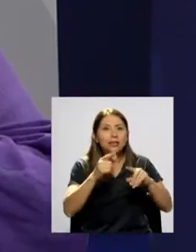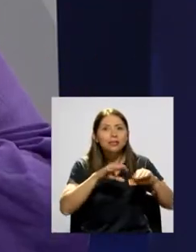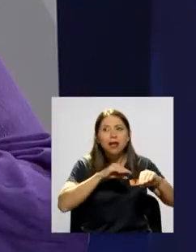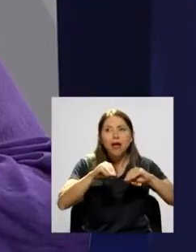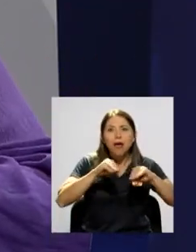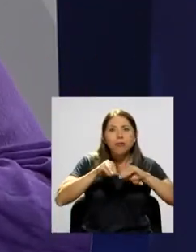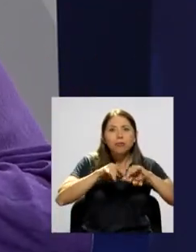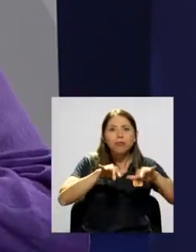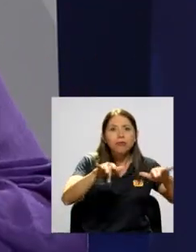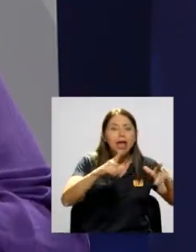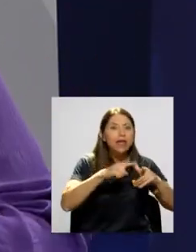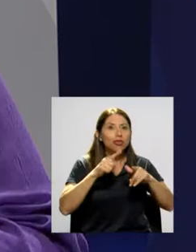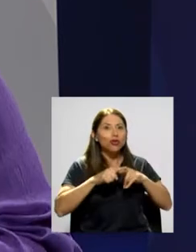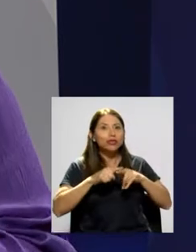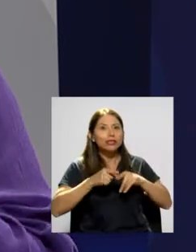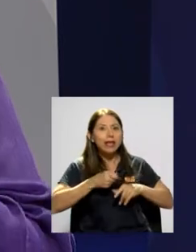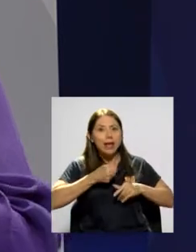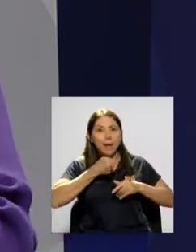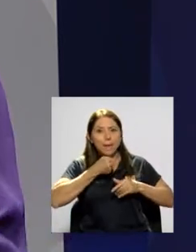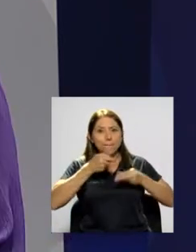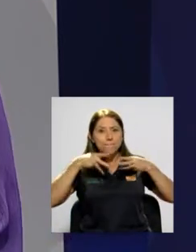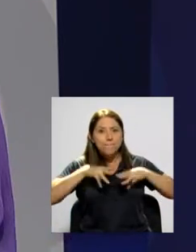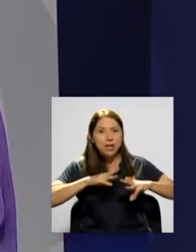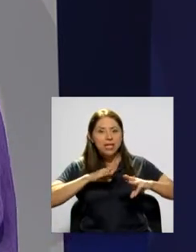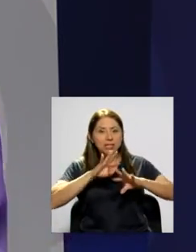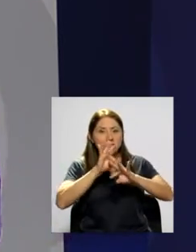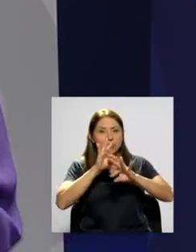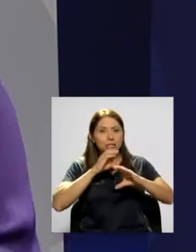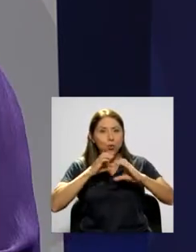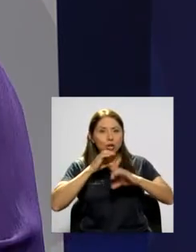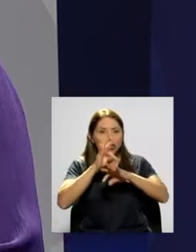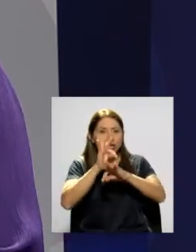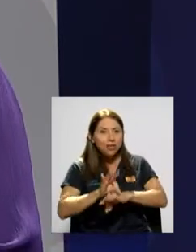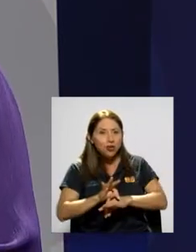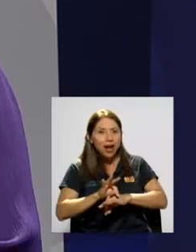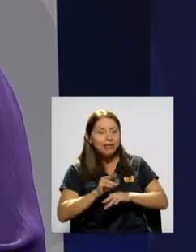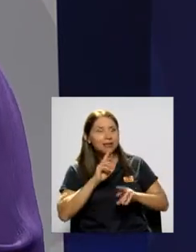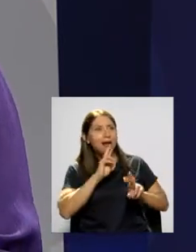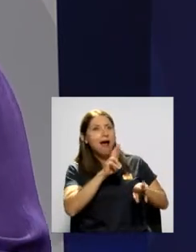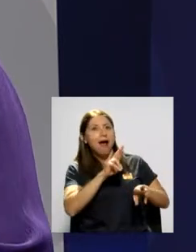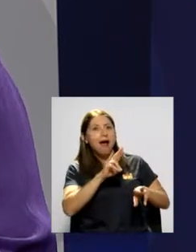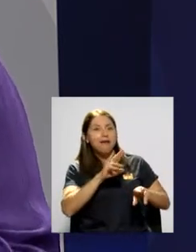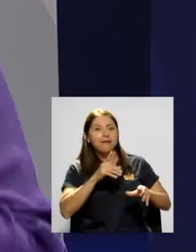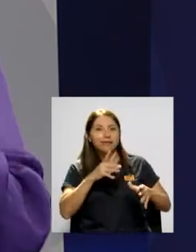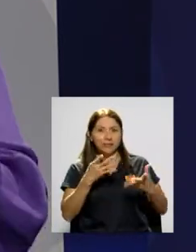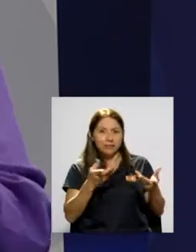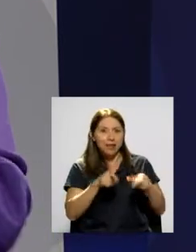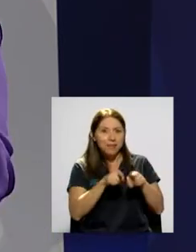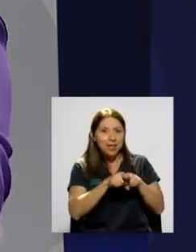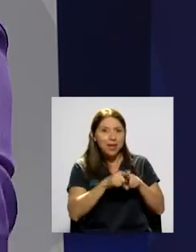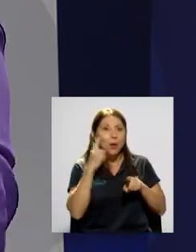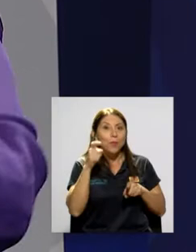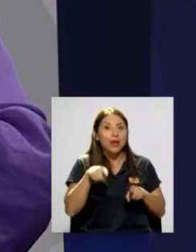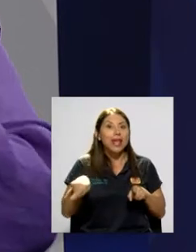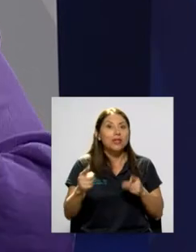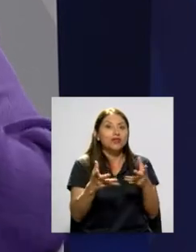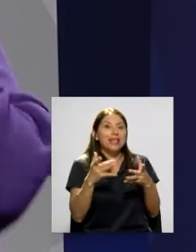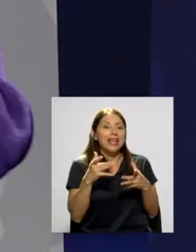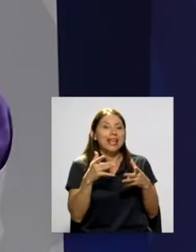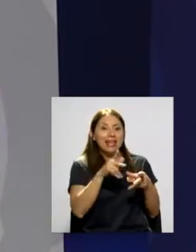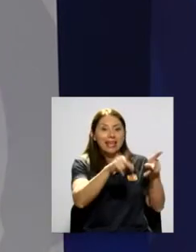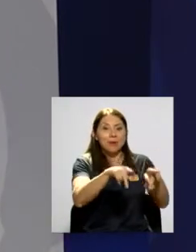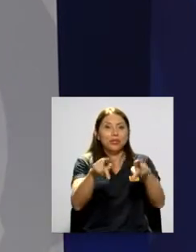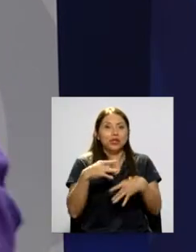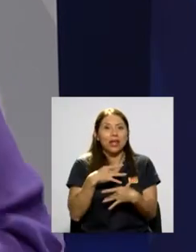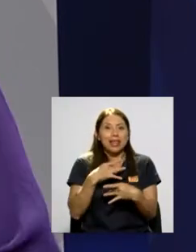también reacciona a esto, porque justamente en mucho su negocio es lograr el interés de la población. Entonces, si la población